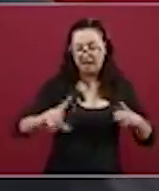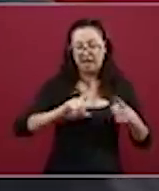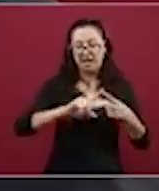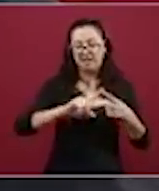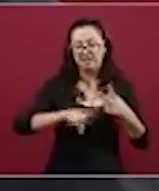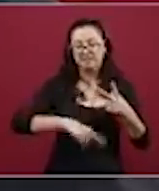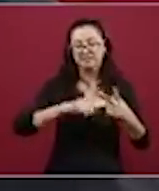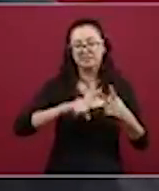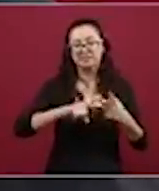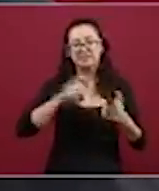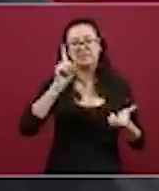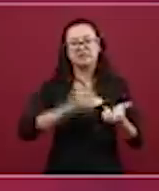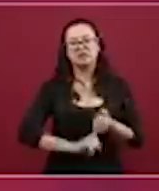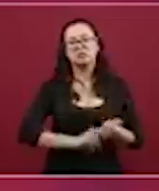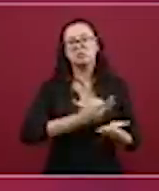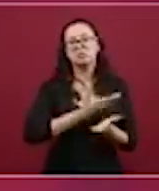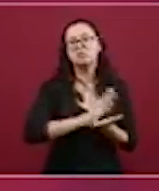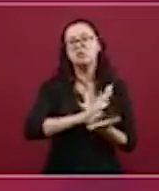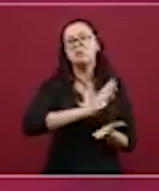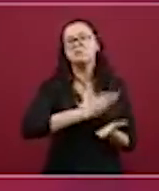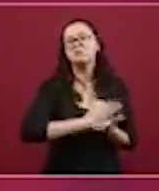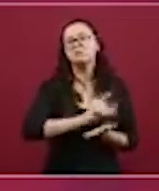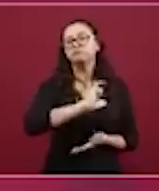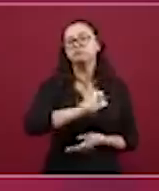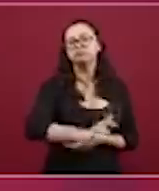el sistema de financiamiento.